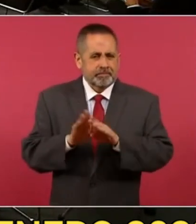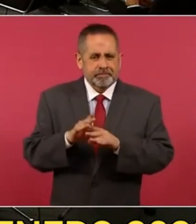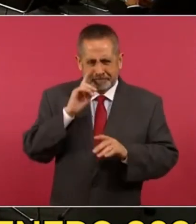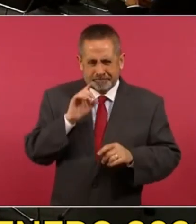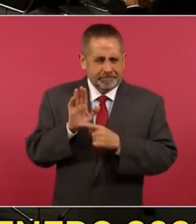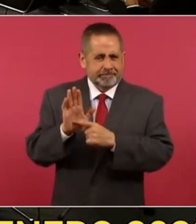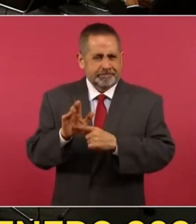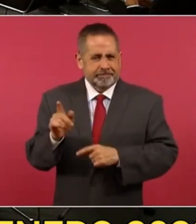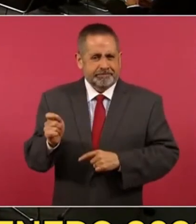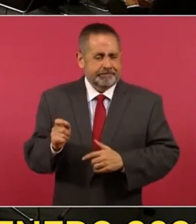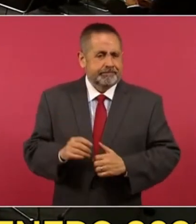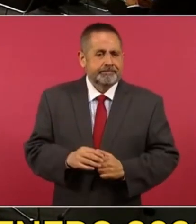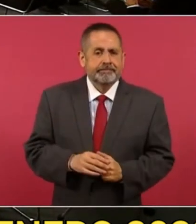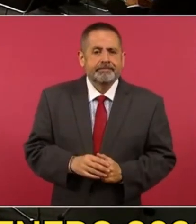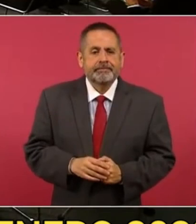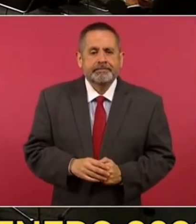que